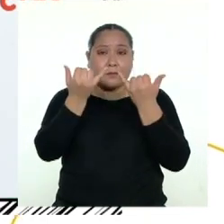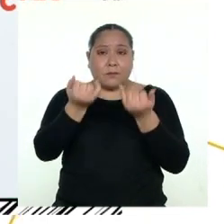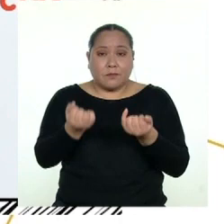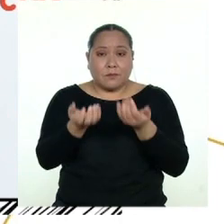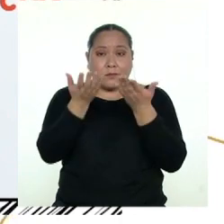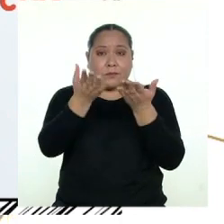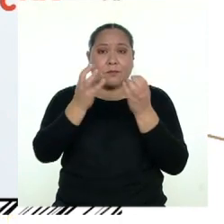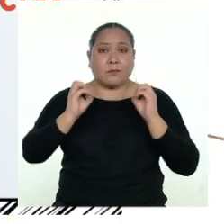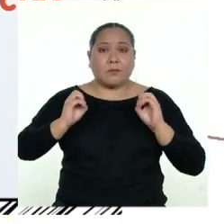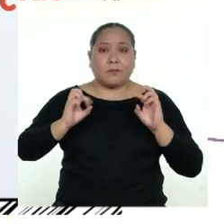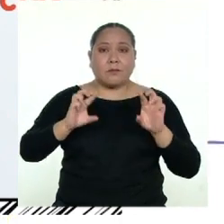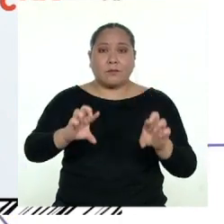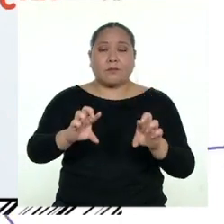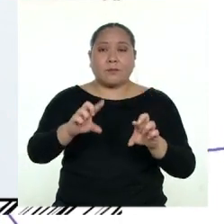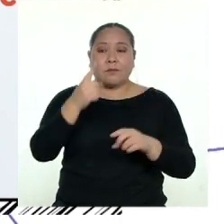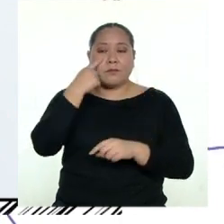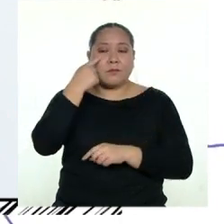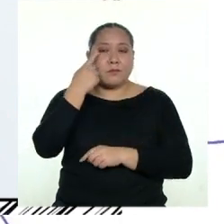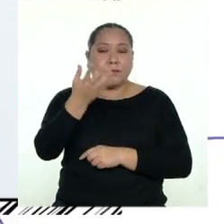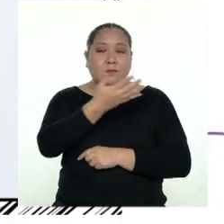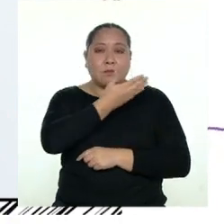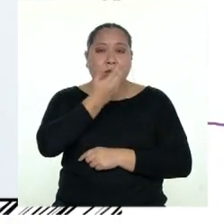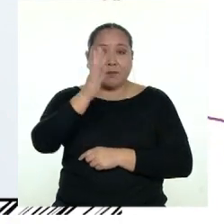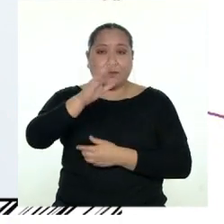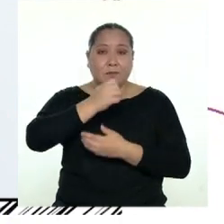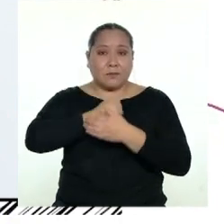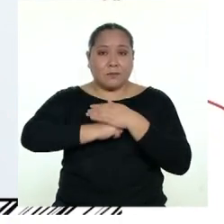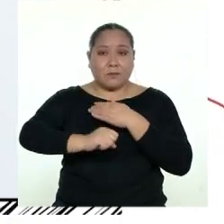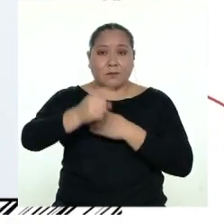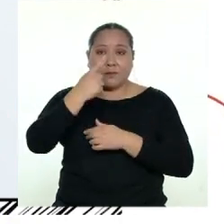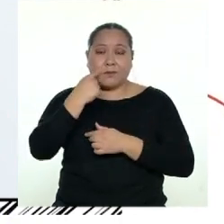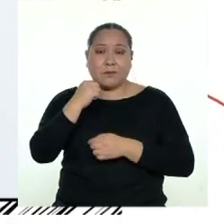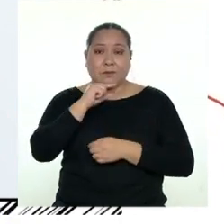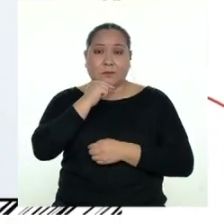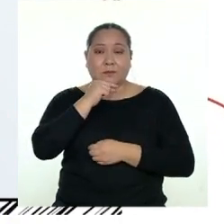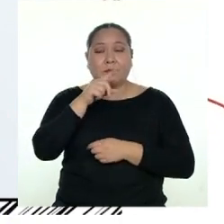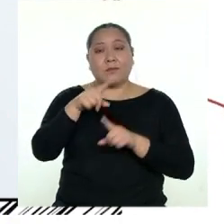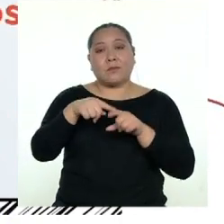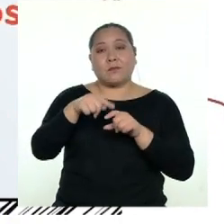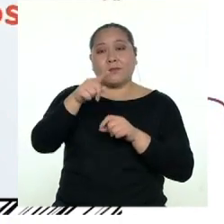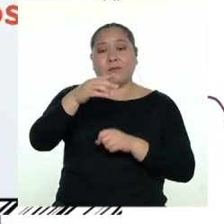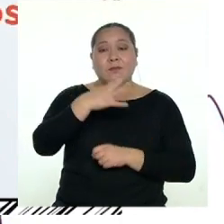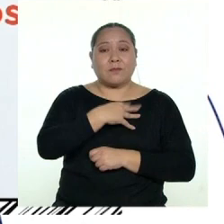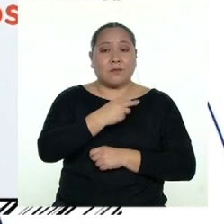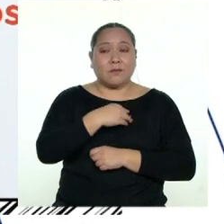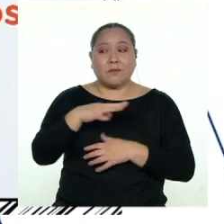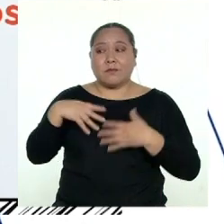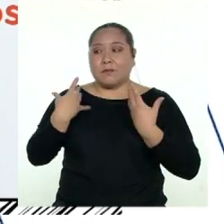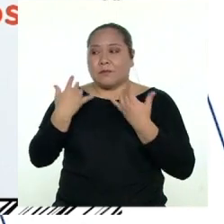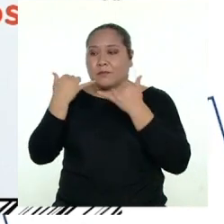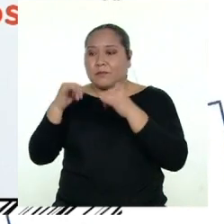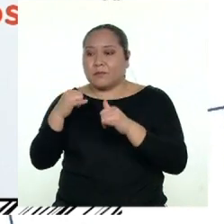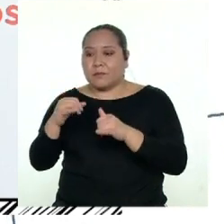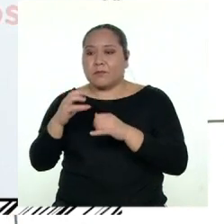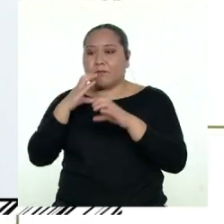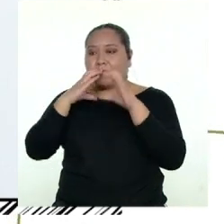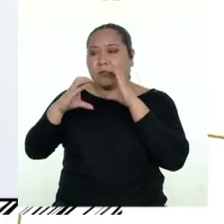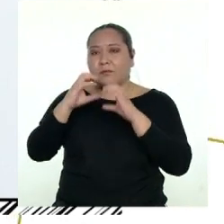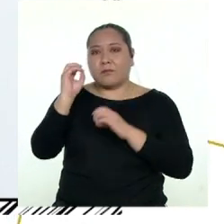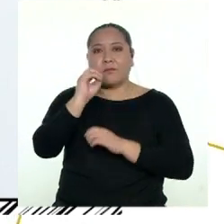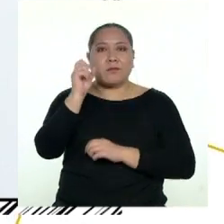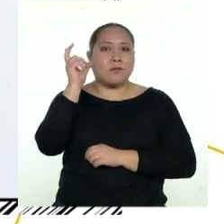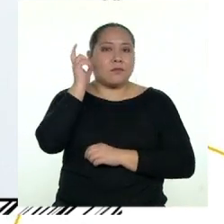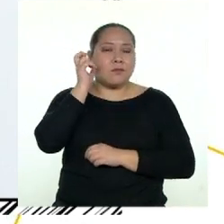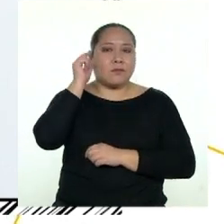que conozcan mejor a sus hijas e hijos. De acuerdo a su edad, pueden jugar con ellos, conversar o escucharlos, sin que